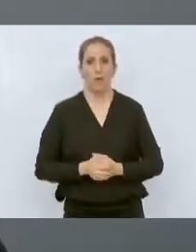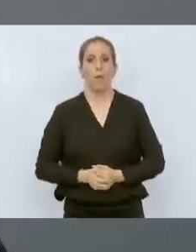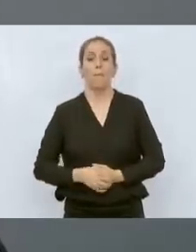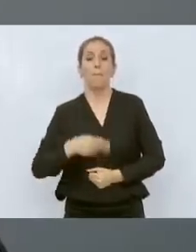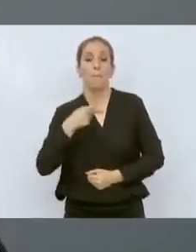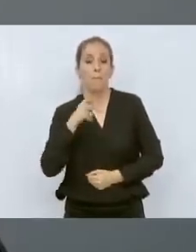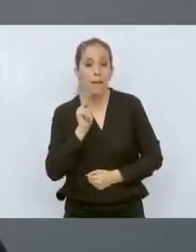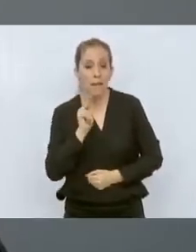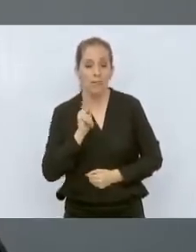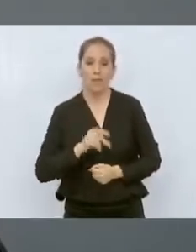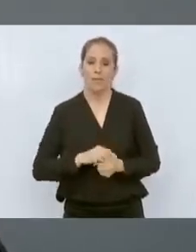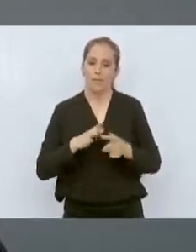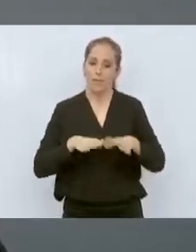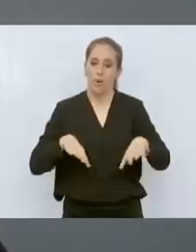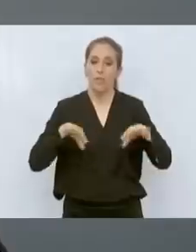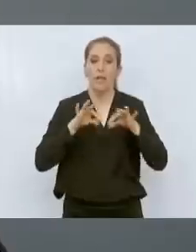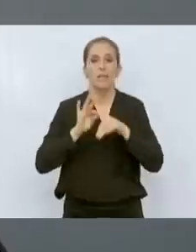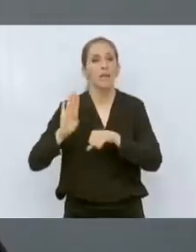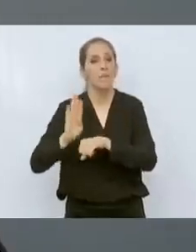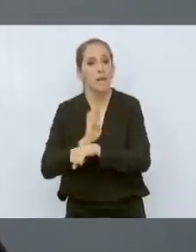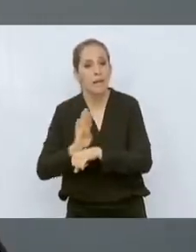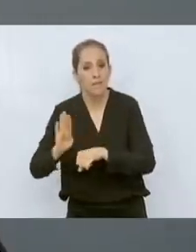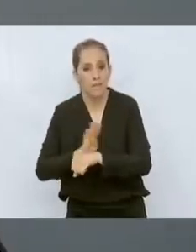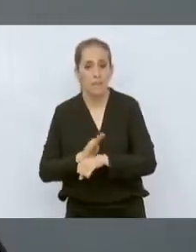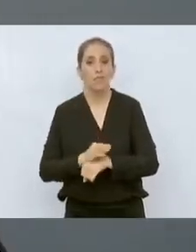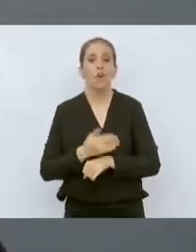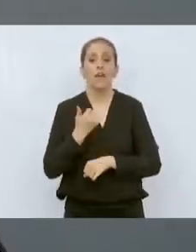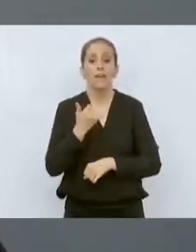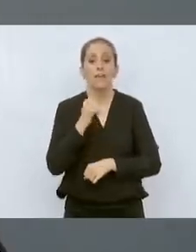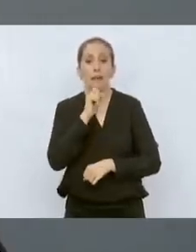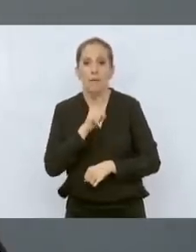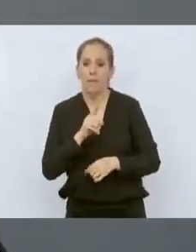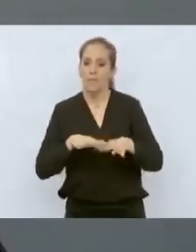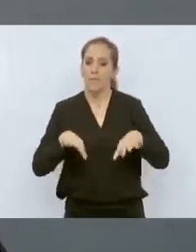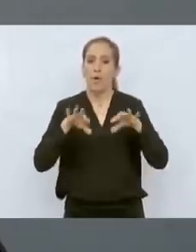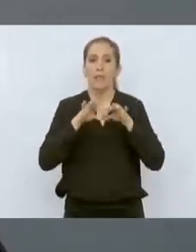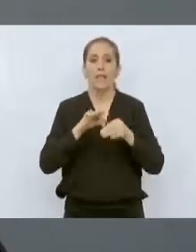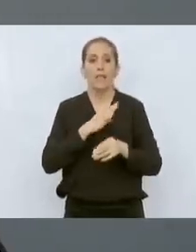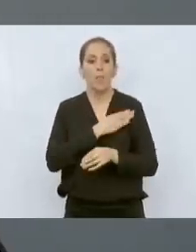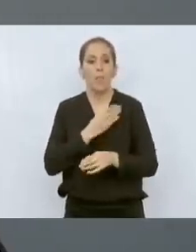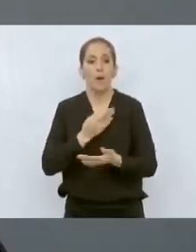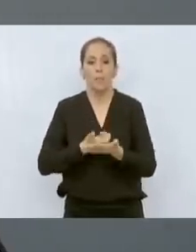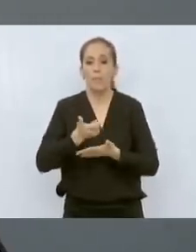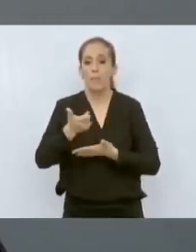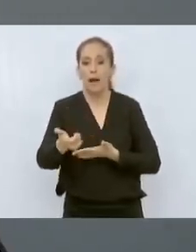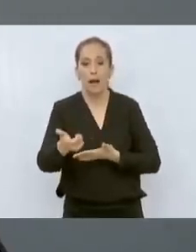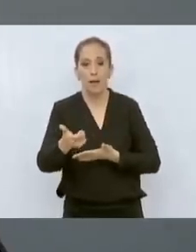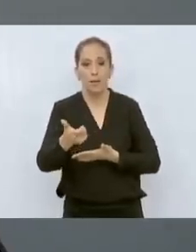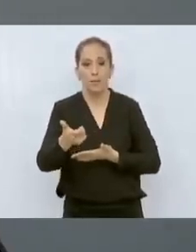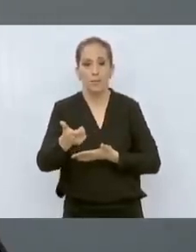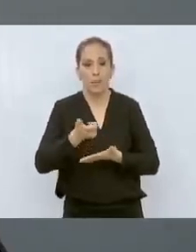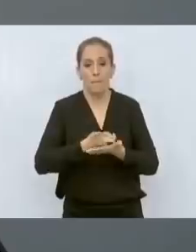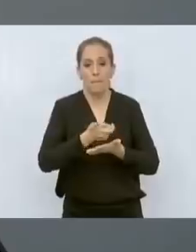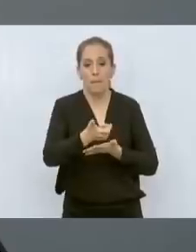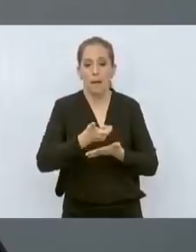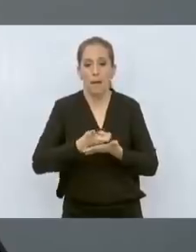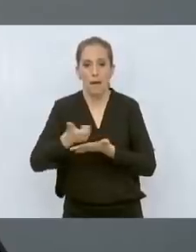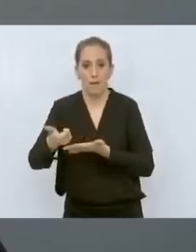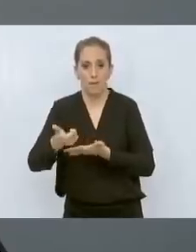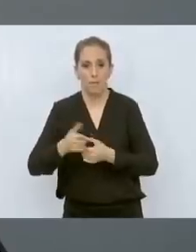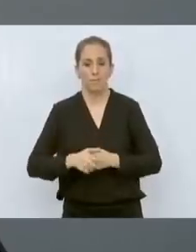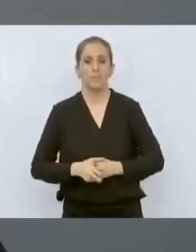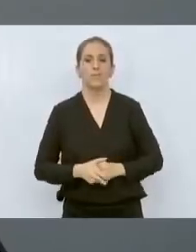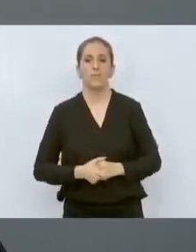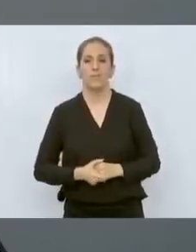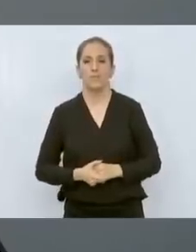con buenos salarios. Esto no lo tratamos ayer, pero una de las medidas que